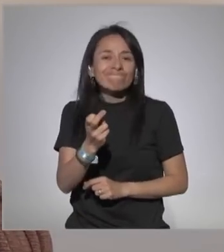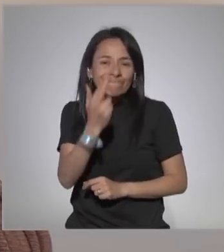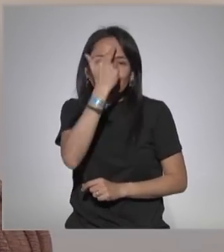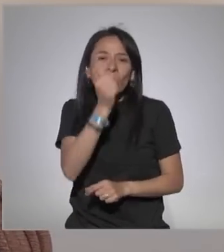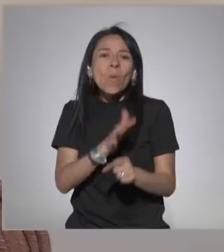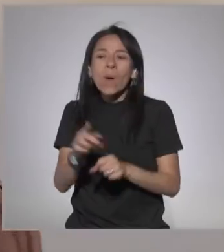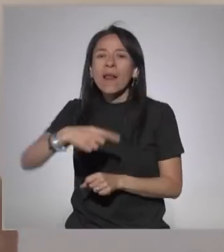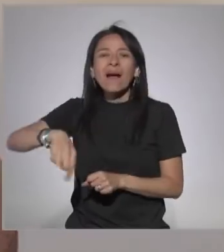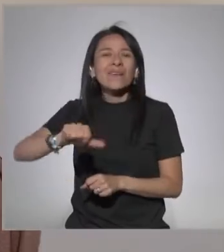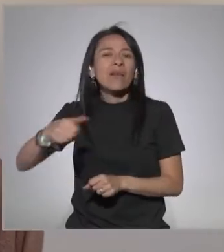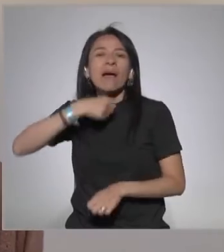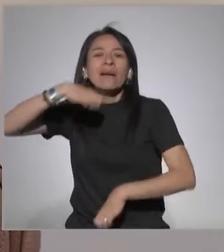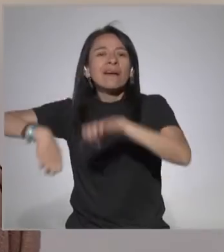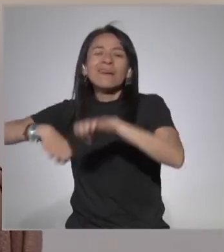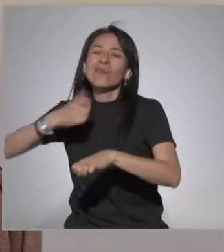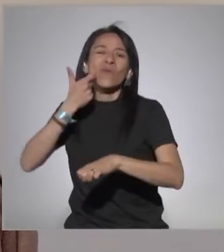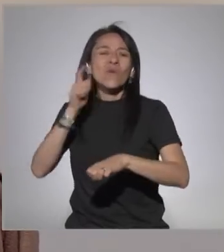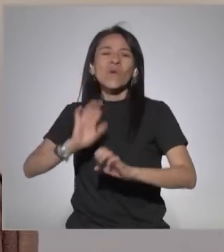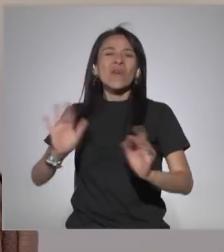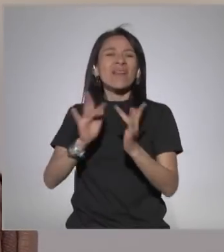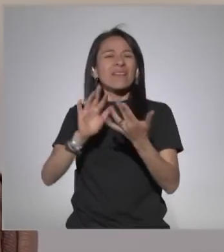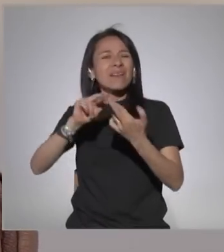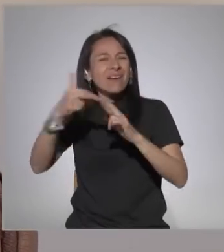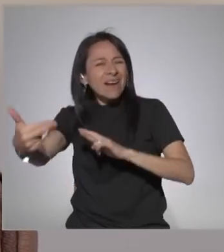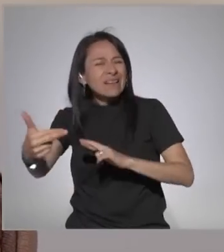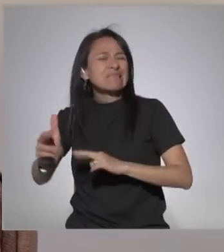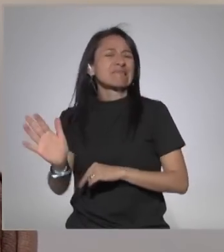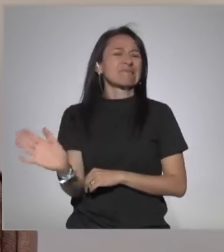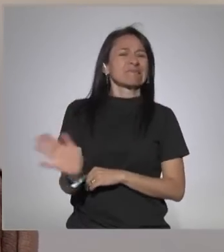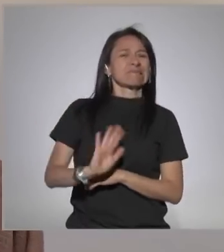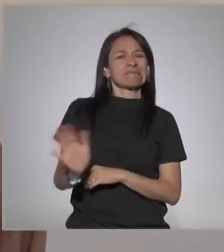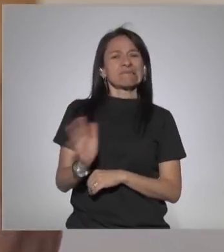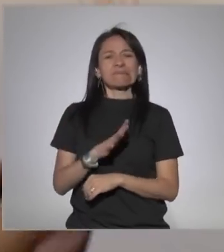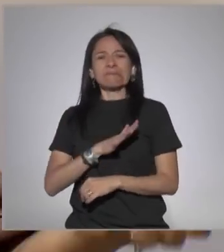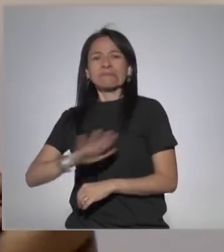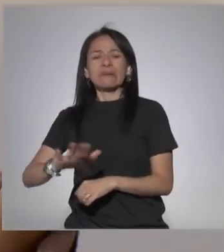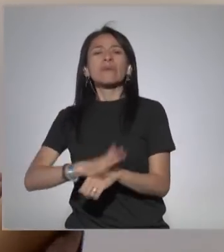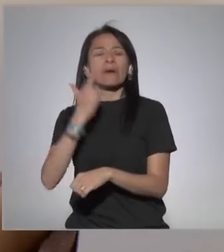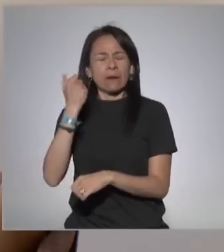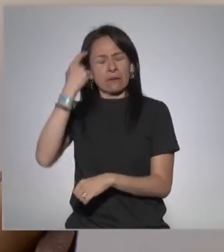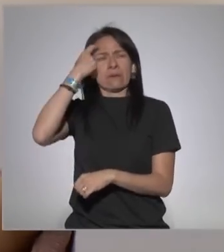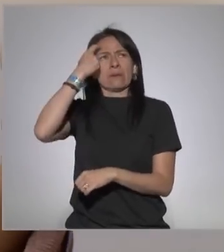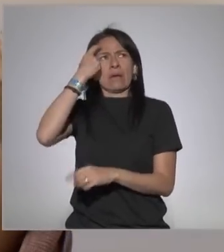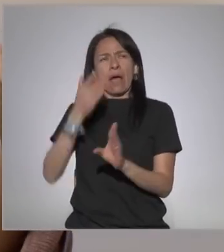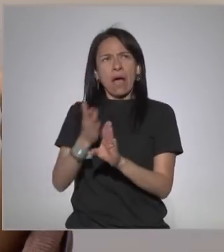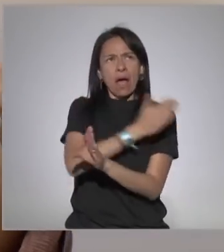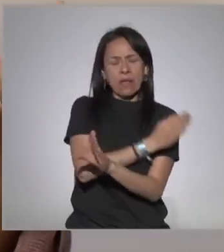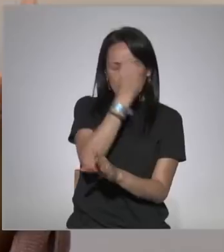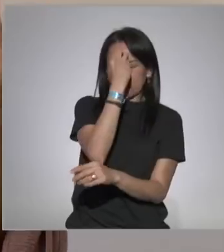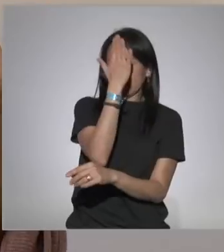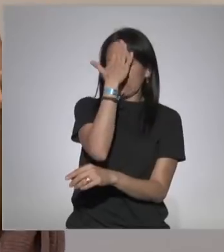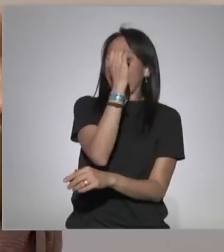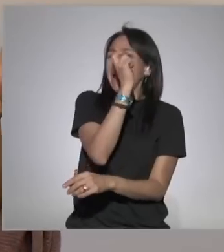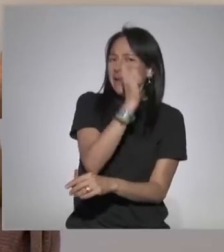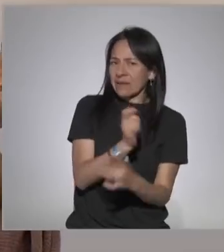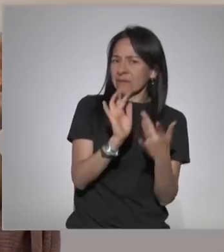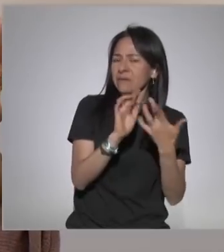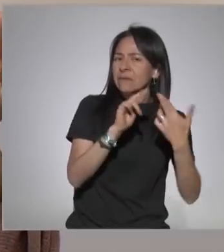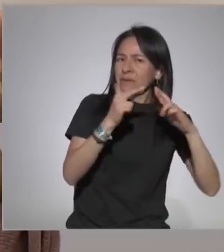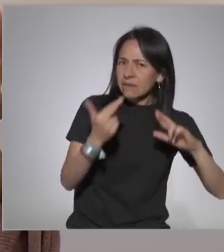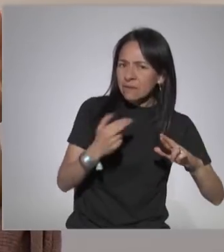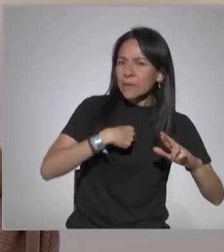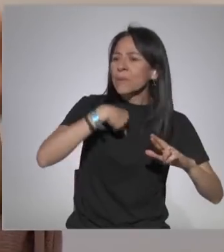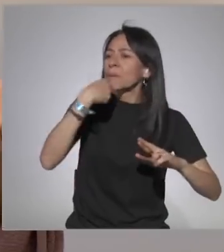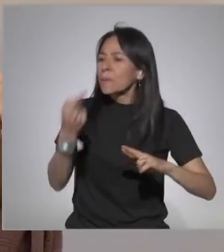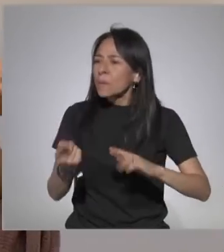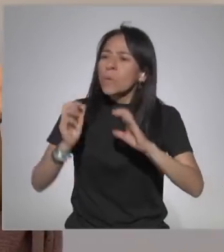pareja a esa edad, porque el esquema que tienen de una relación es ir a cuidar a alguien o someterse a las